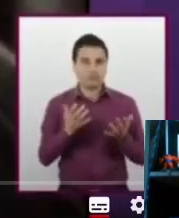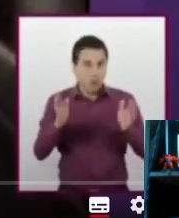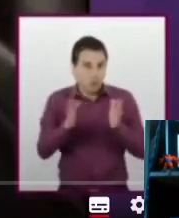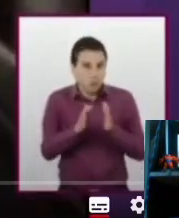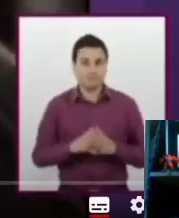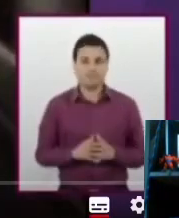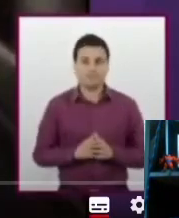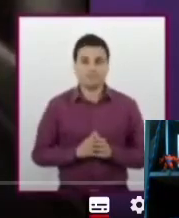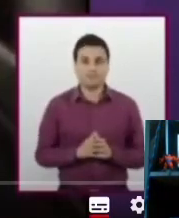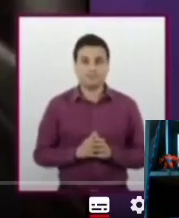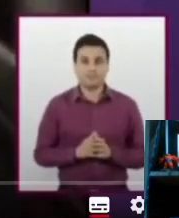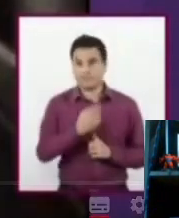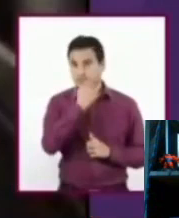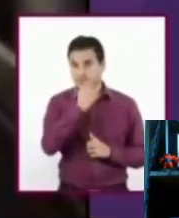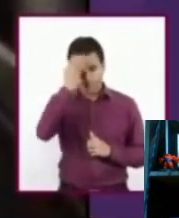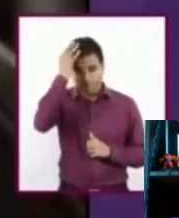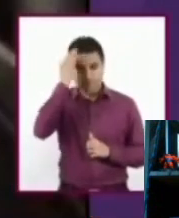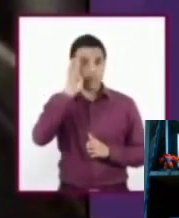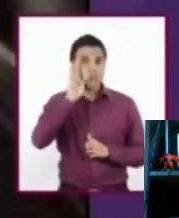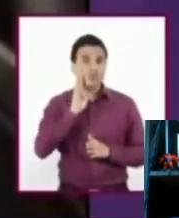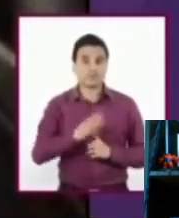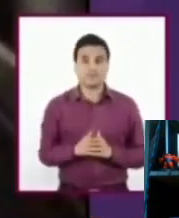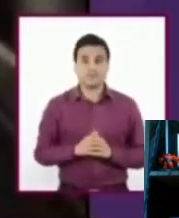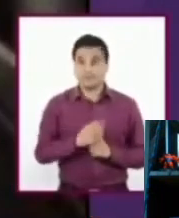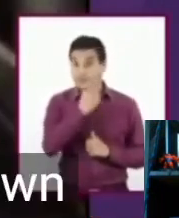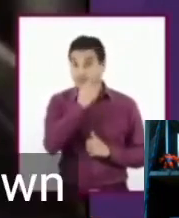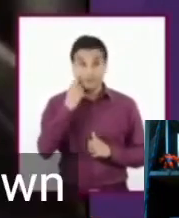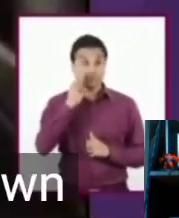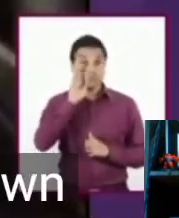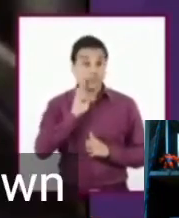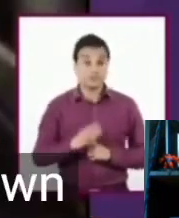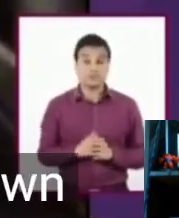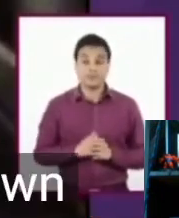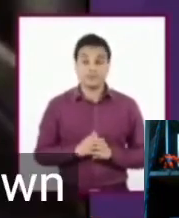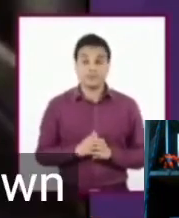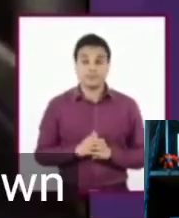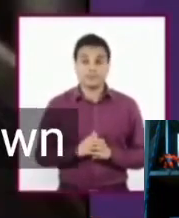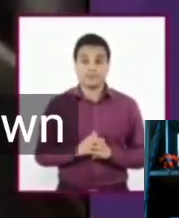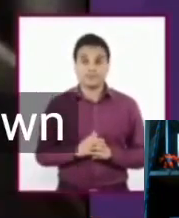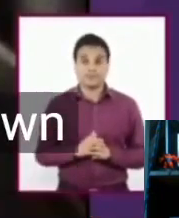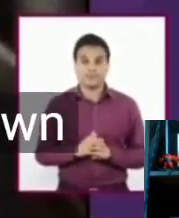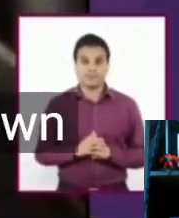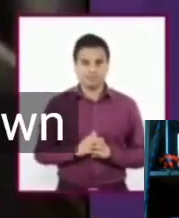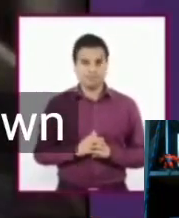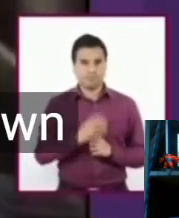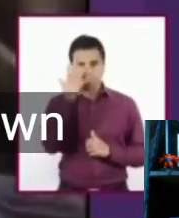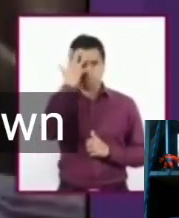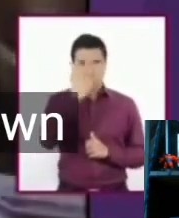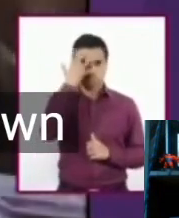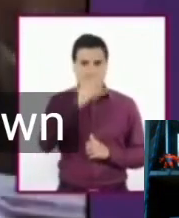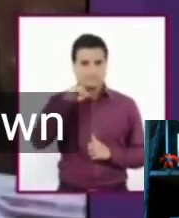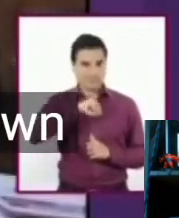fin diges brown jr y sáizar brown es gente